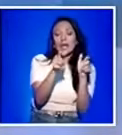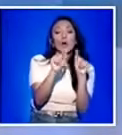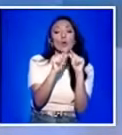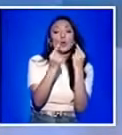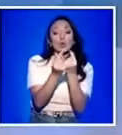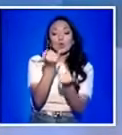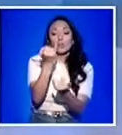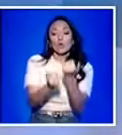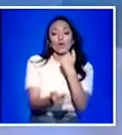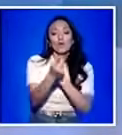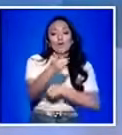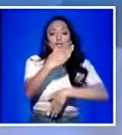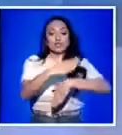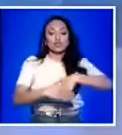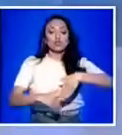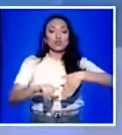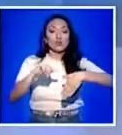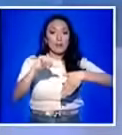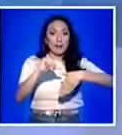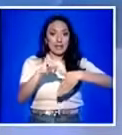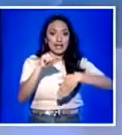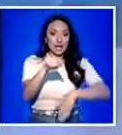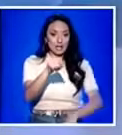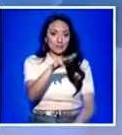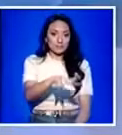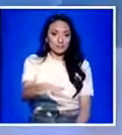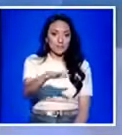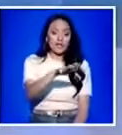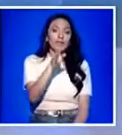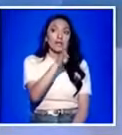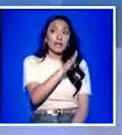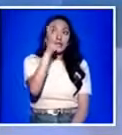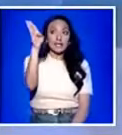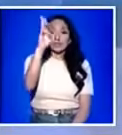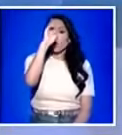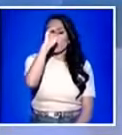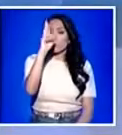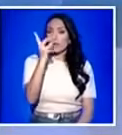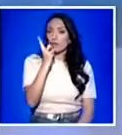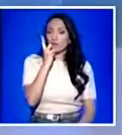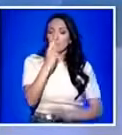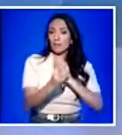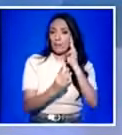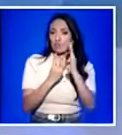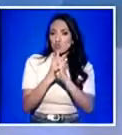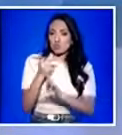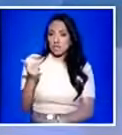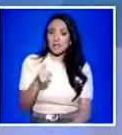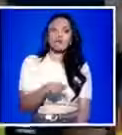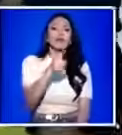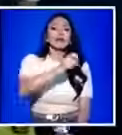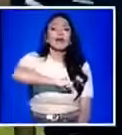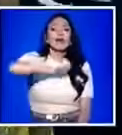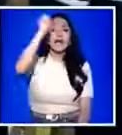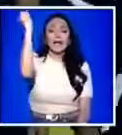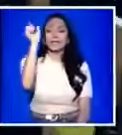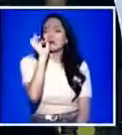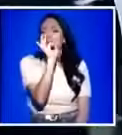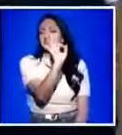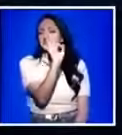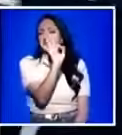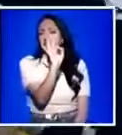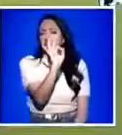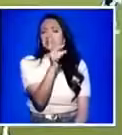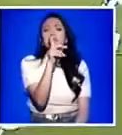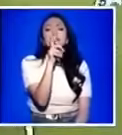sudamericano que es premundialista rumbo al torneo que se va a jugar en República Dominicana. Las tricolores vencieron con gran nivel de juego